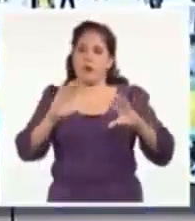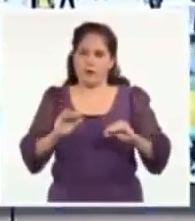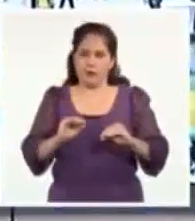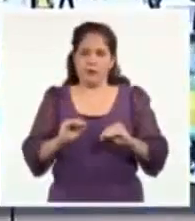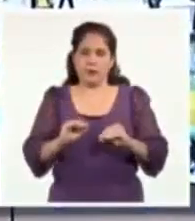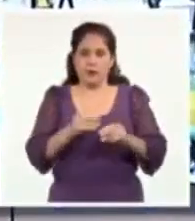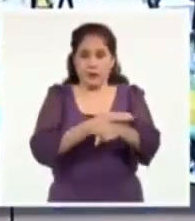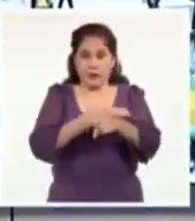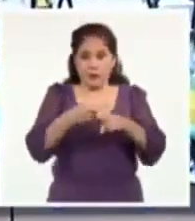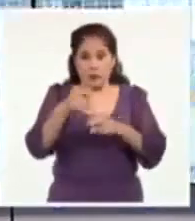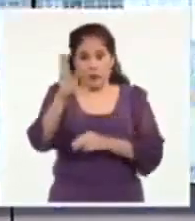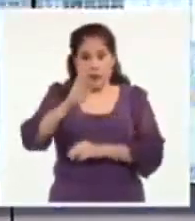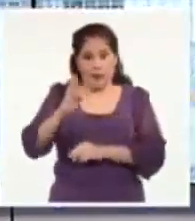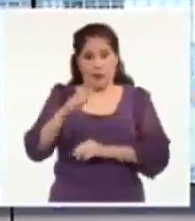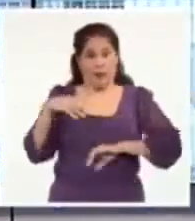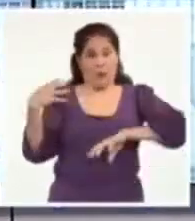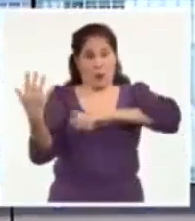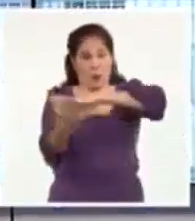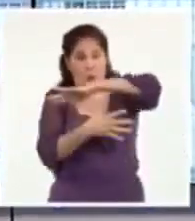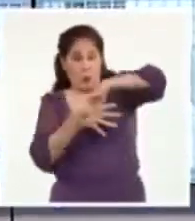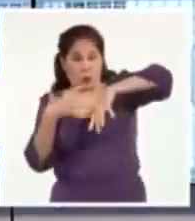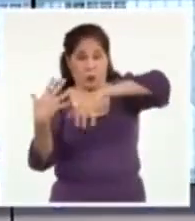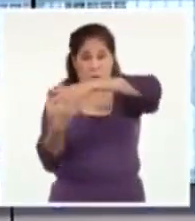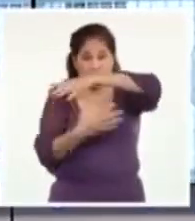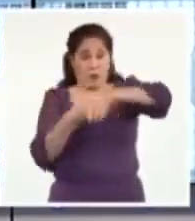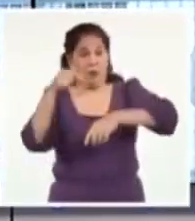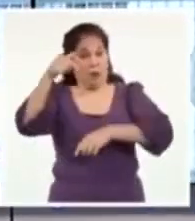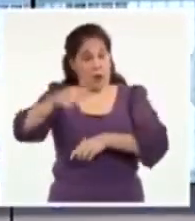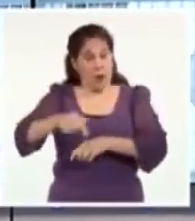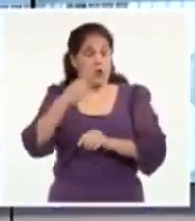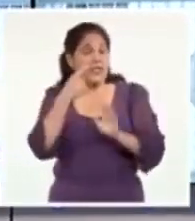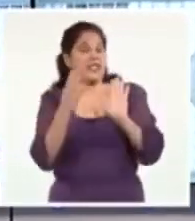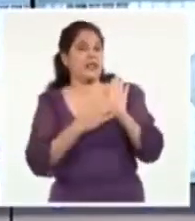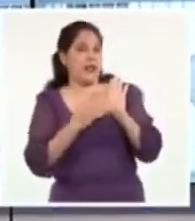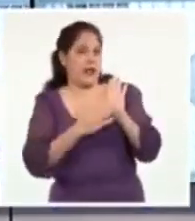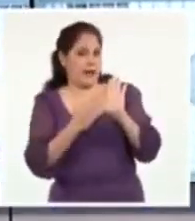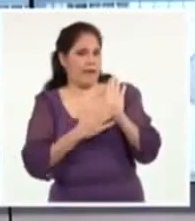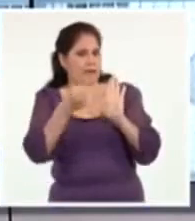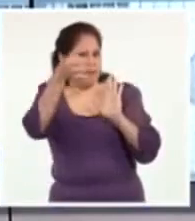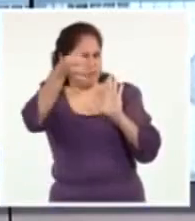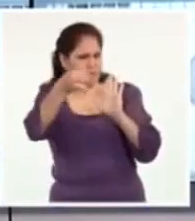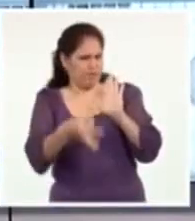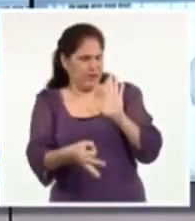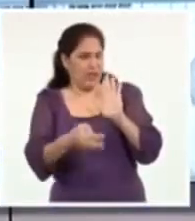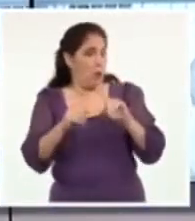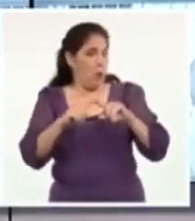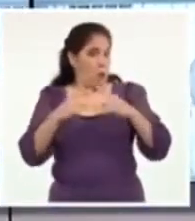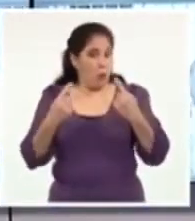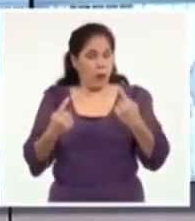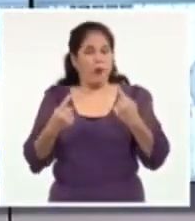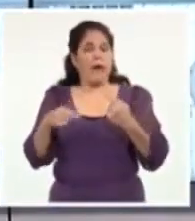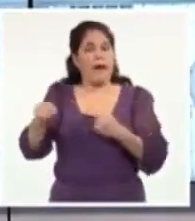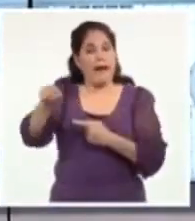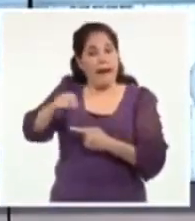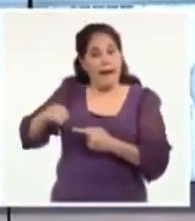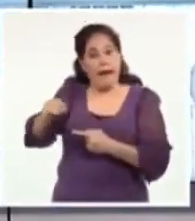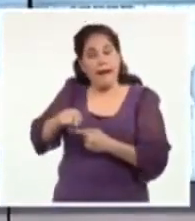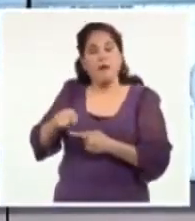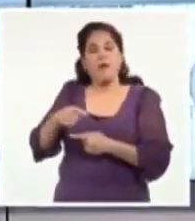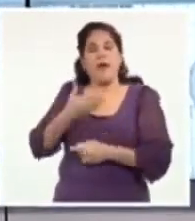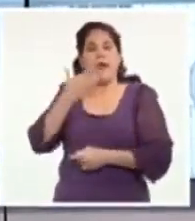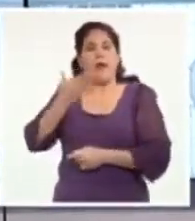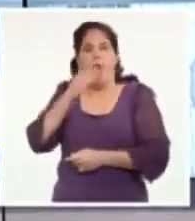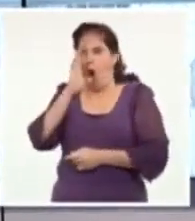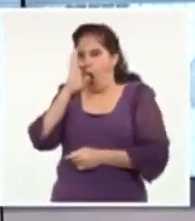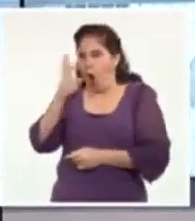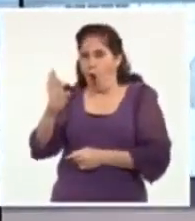los hechos barbaricos que vivió Brasil hoy han evidenciado con creces hasta donde puede calar el discurso de